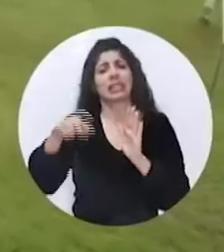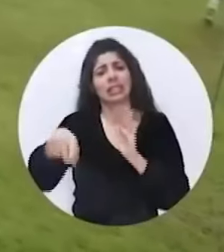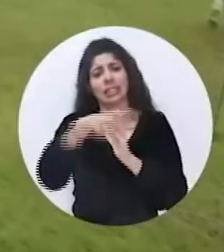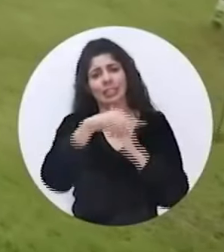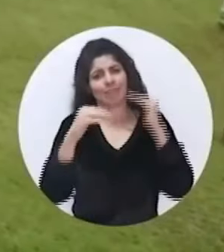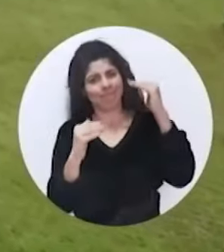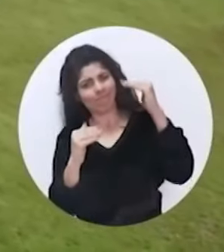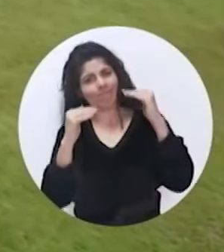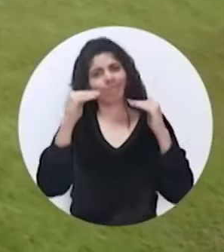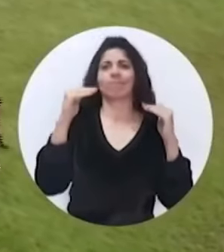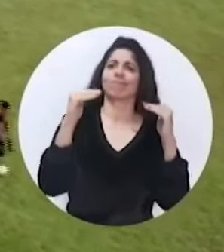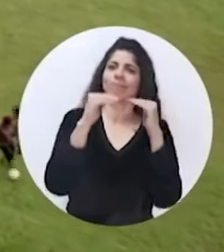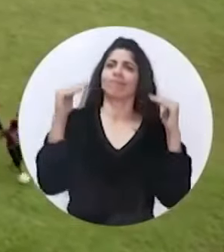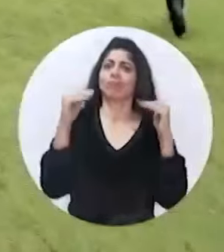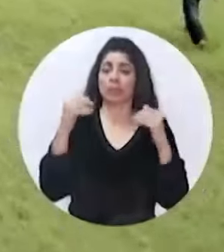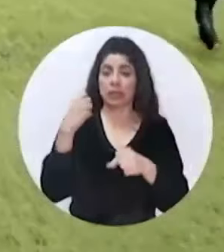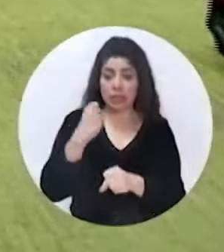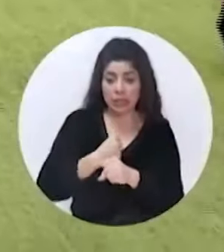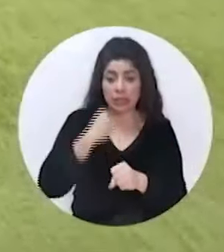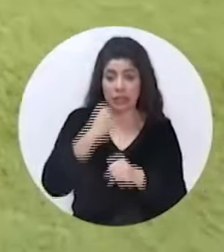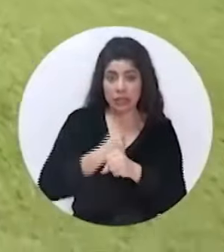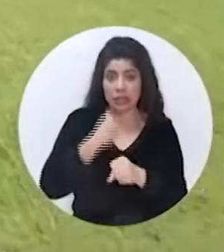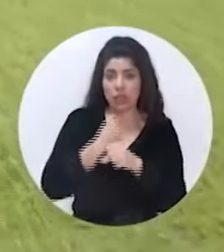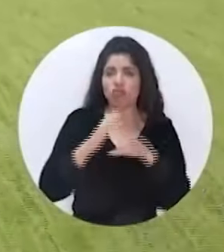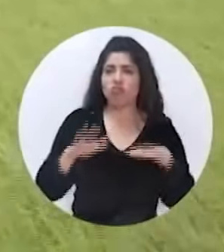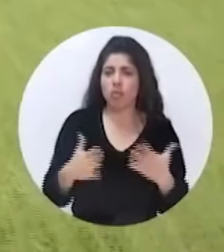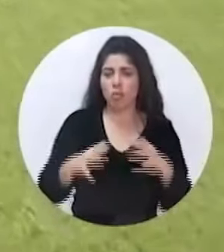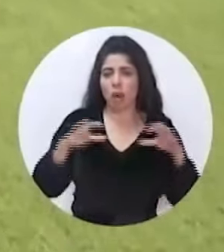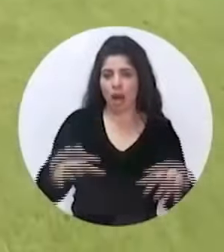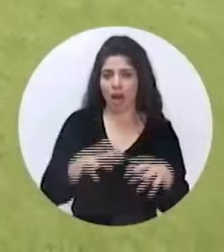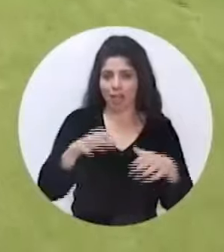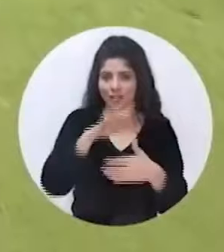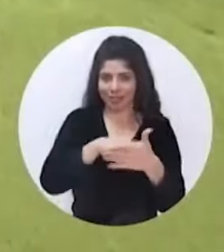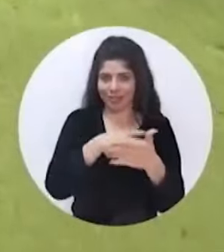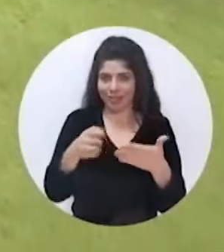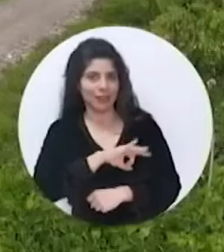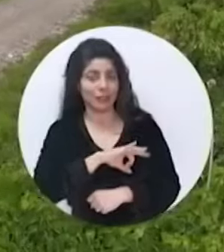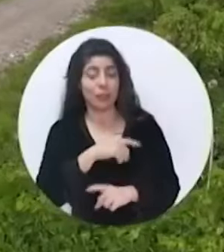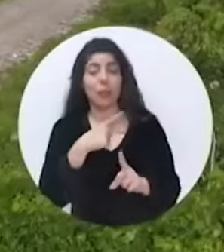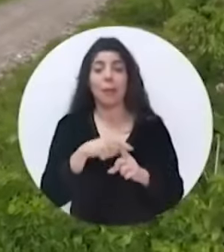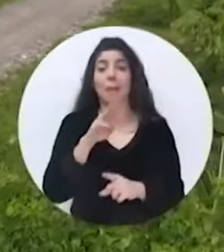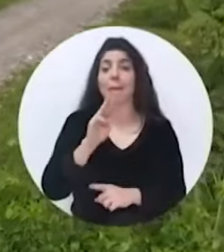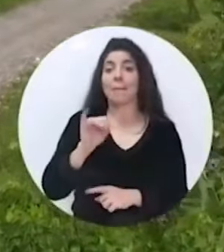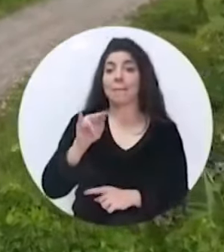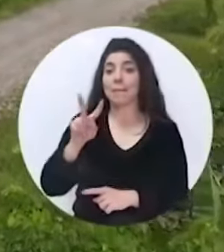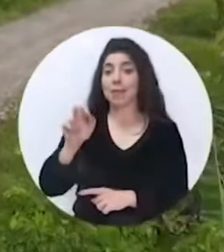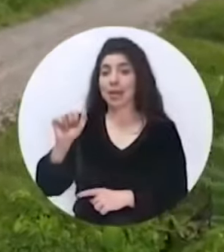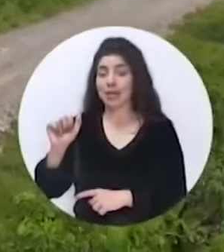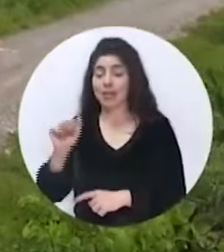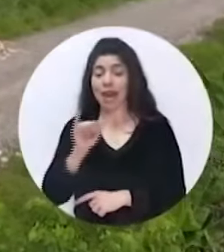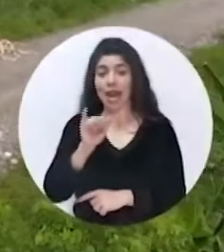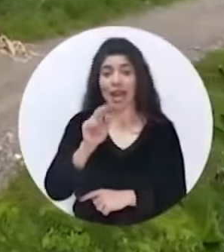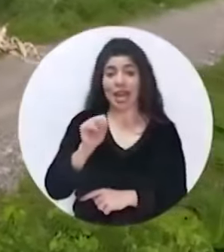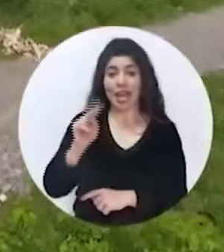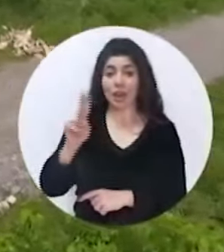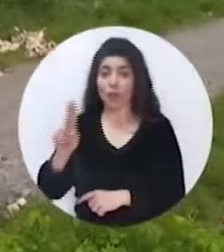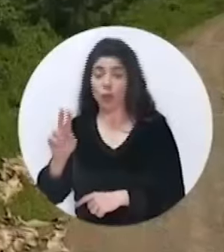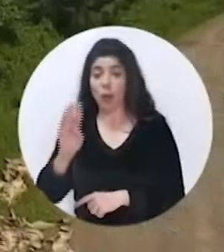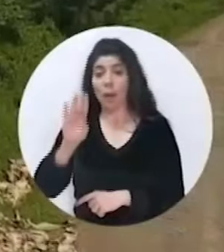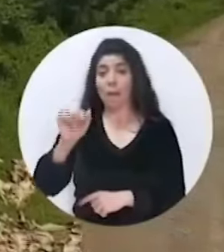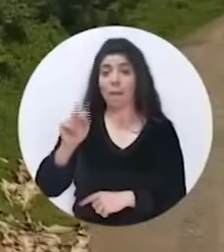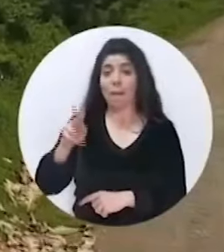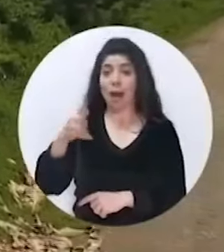Instituto de Desarrollo Rural INDER, junto con el apoyo del Viceministerio de la Presidencia, el Ministerio de Justicia y Paz y la Comisión Nacional de